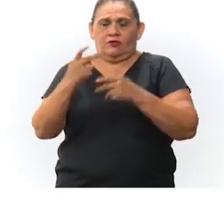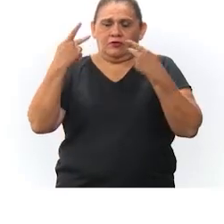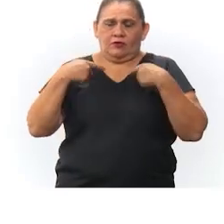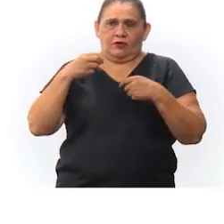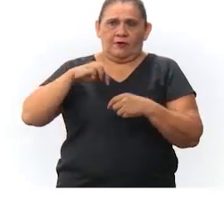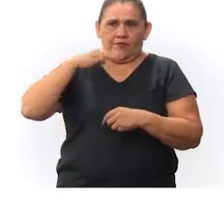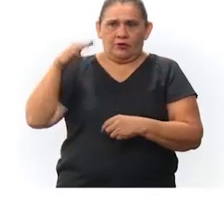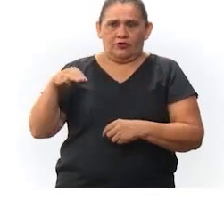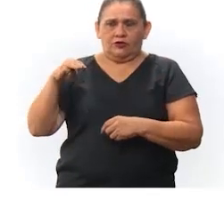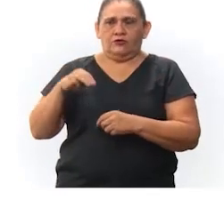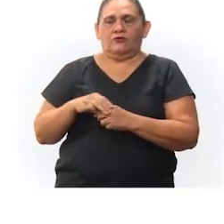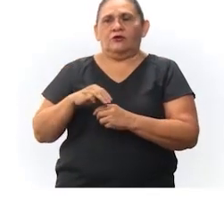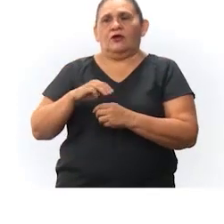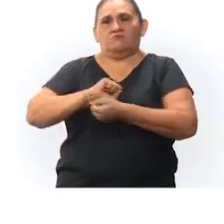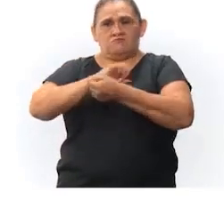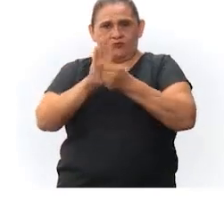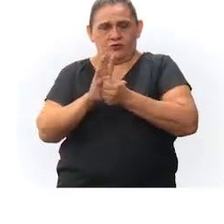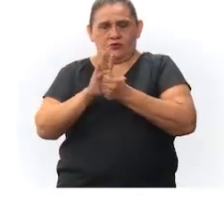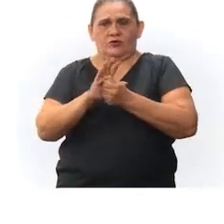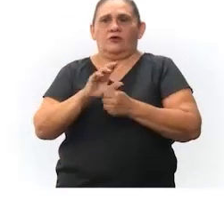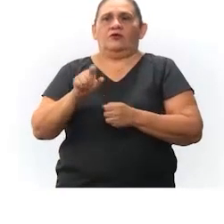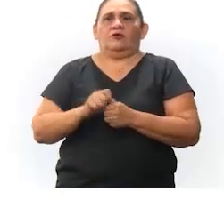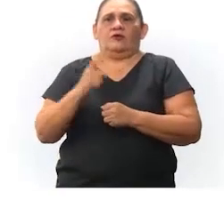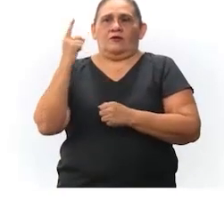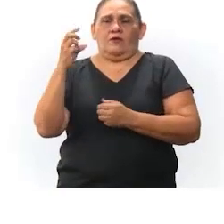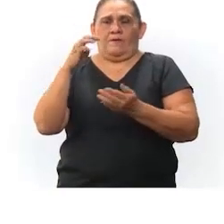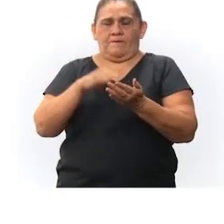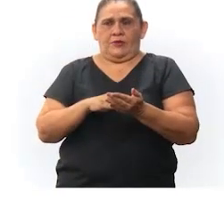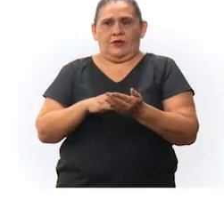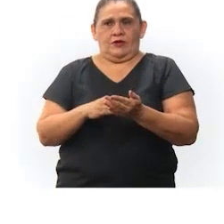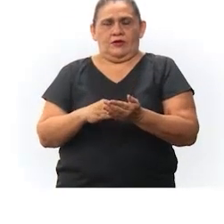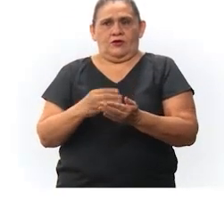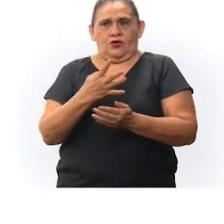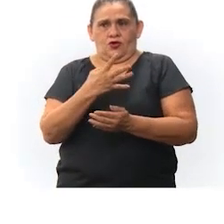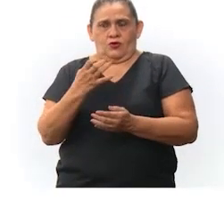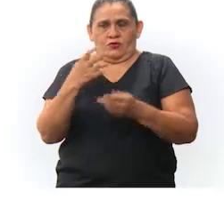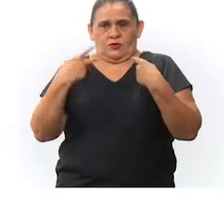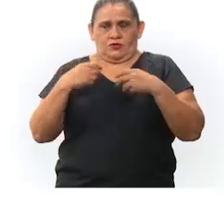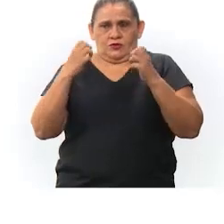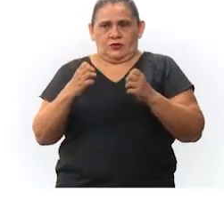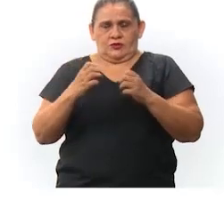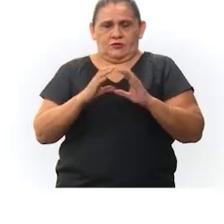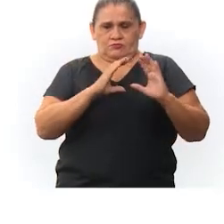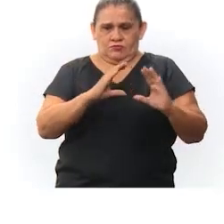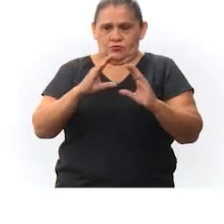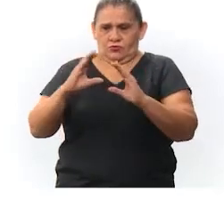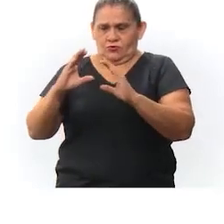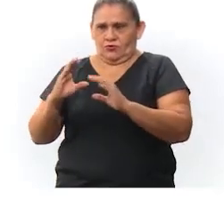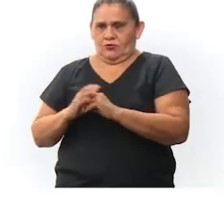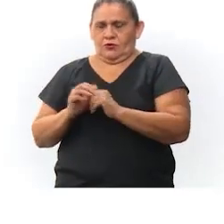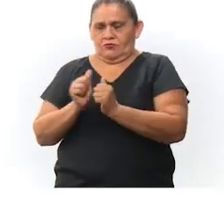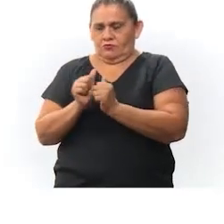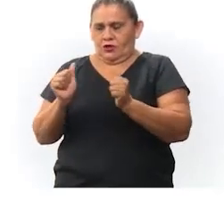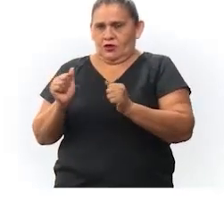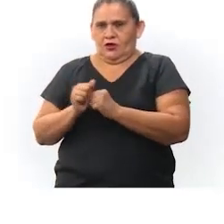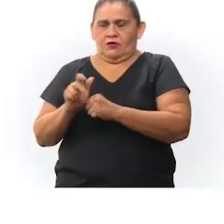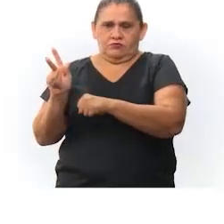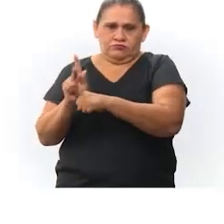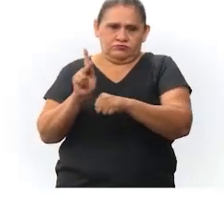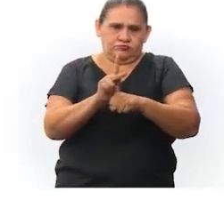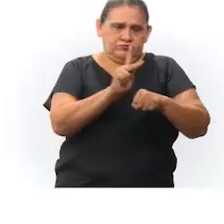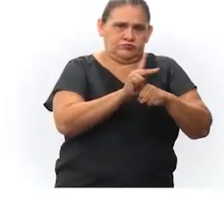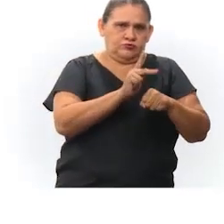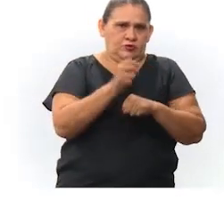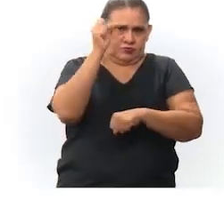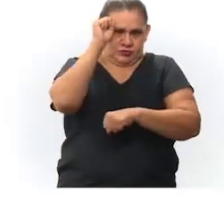del coronavirus. De los casos activos, 1.909 están estables, aisladas, monitoreadas por personal médico de la Secretaría de Salud